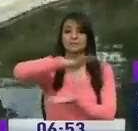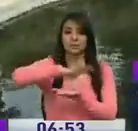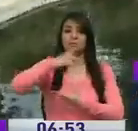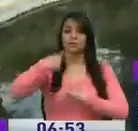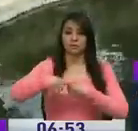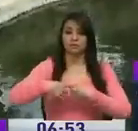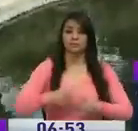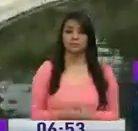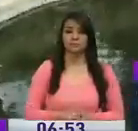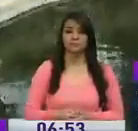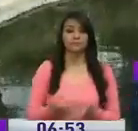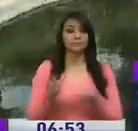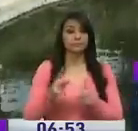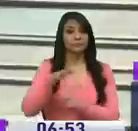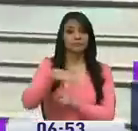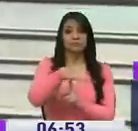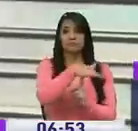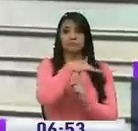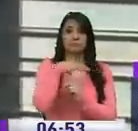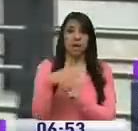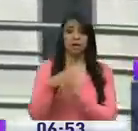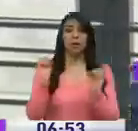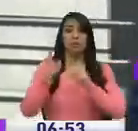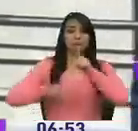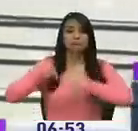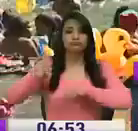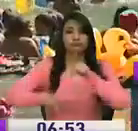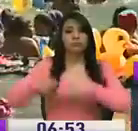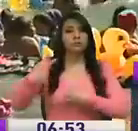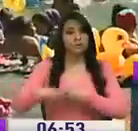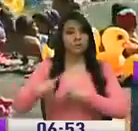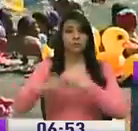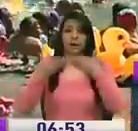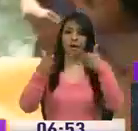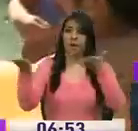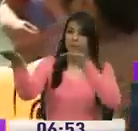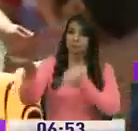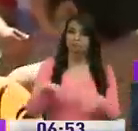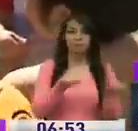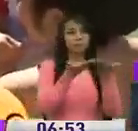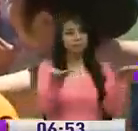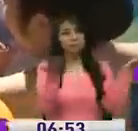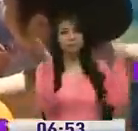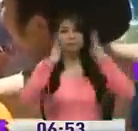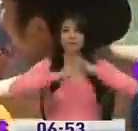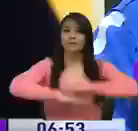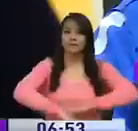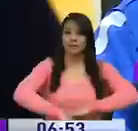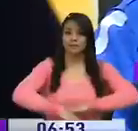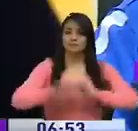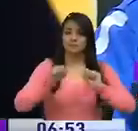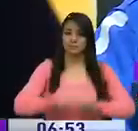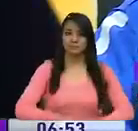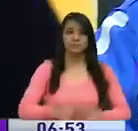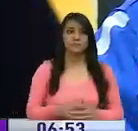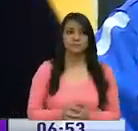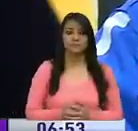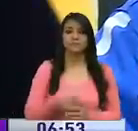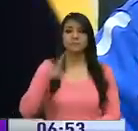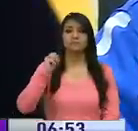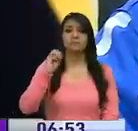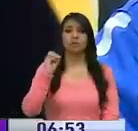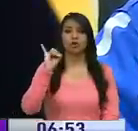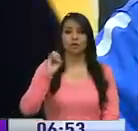informaron también que los parques y balnearios de la capital estarán completamente habilitados y de forma gratuita los balnearios de la moa el